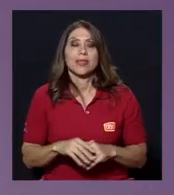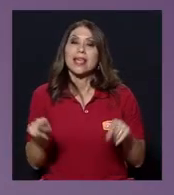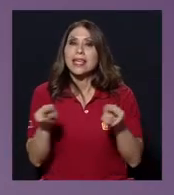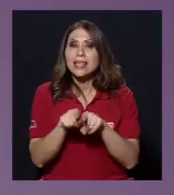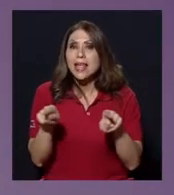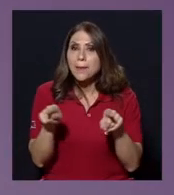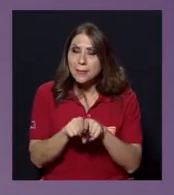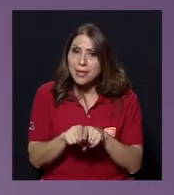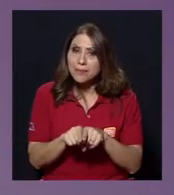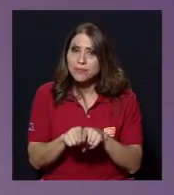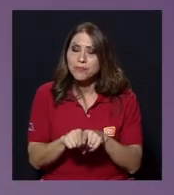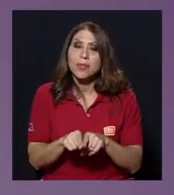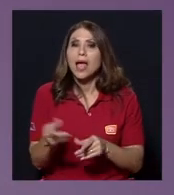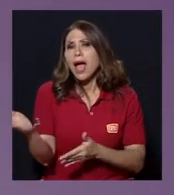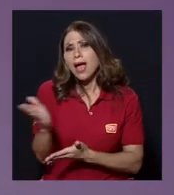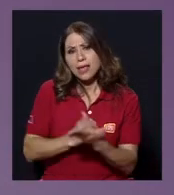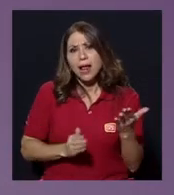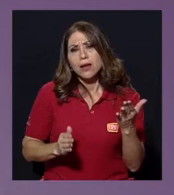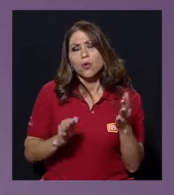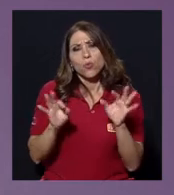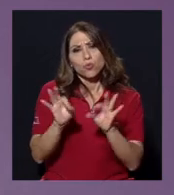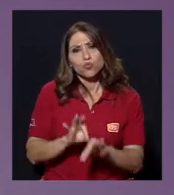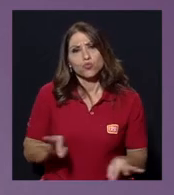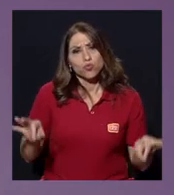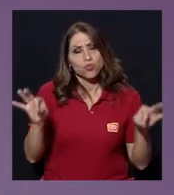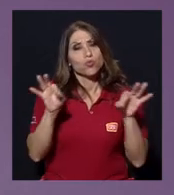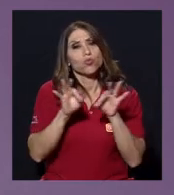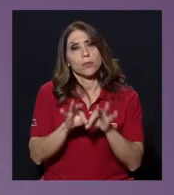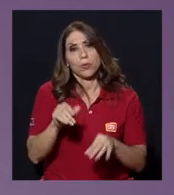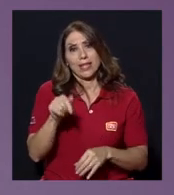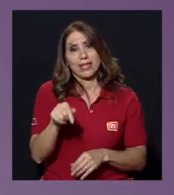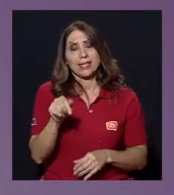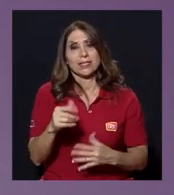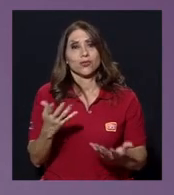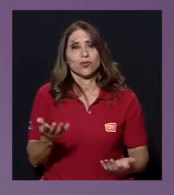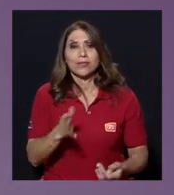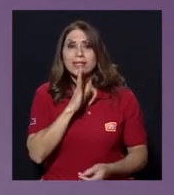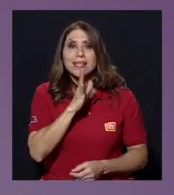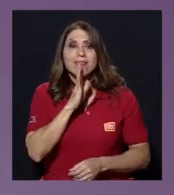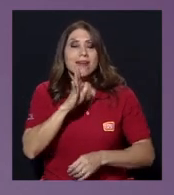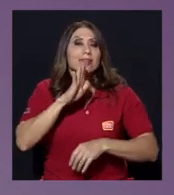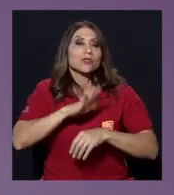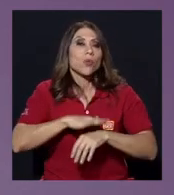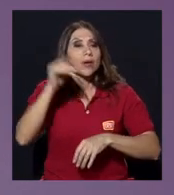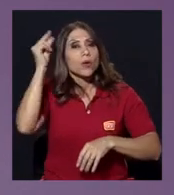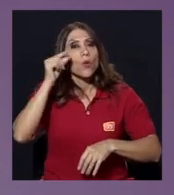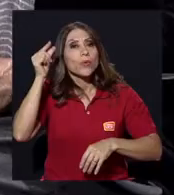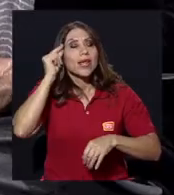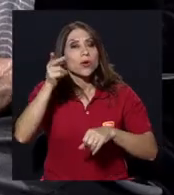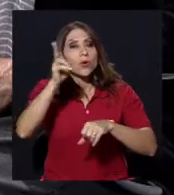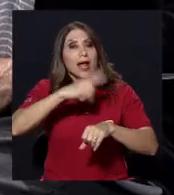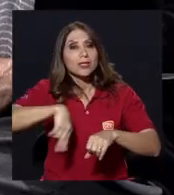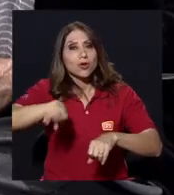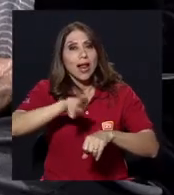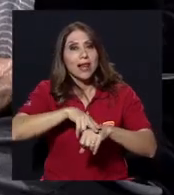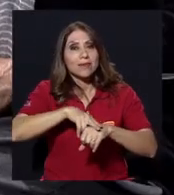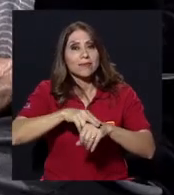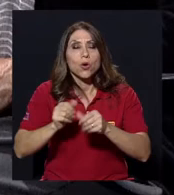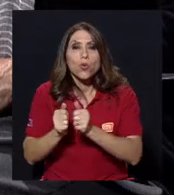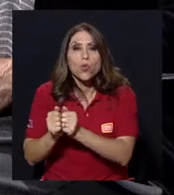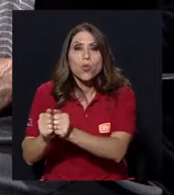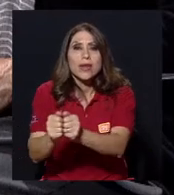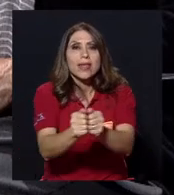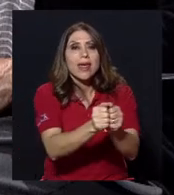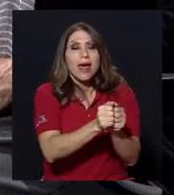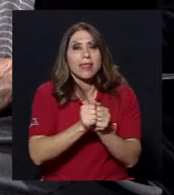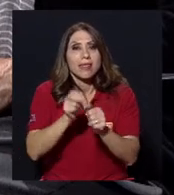el último, que es también un aspecto muy clave en esto, ¿verdad?, que se hablaba del gobierno nacional,